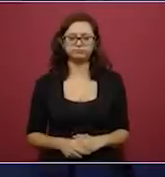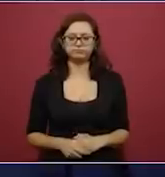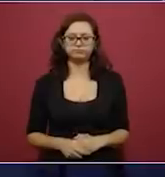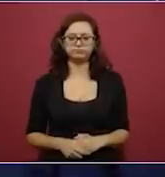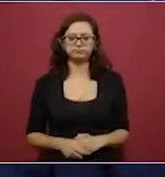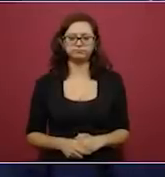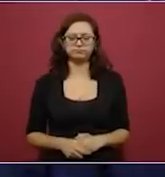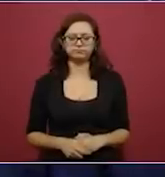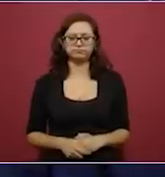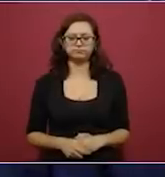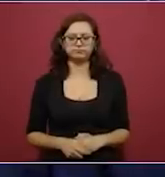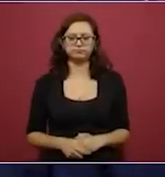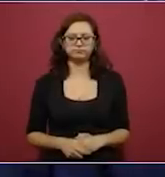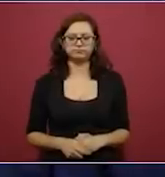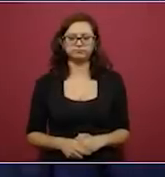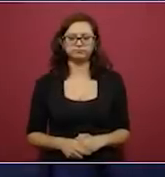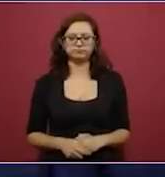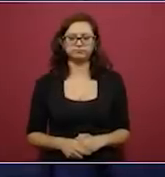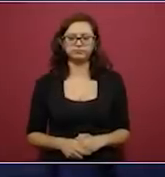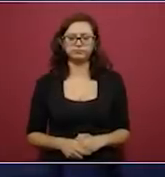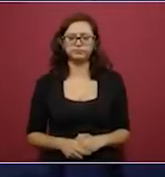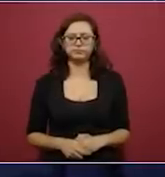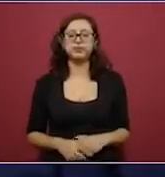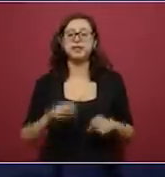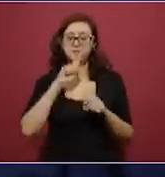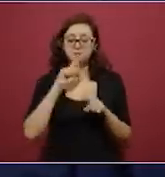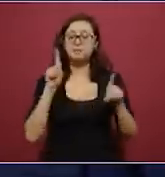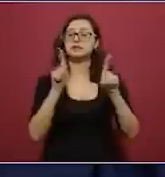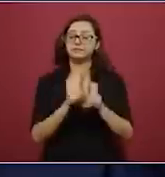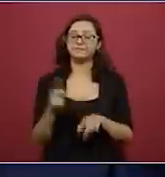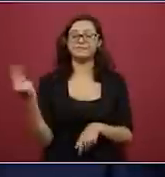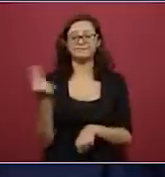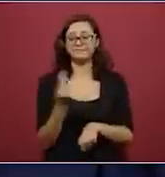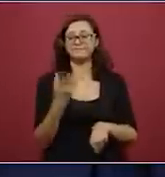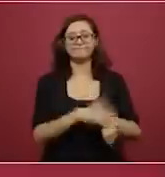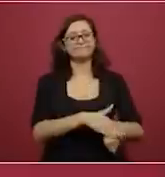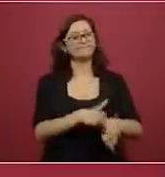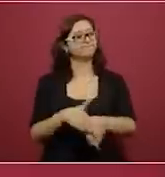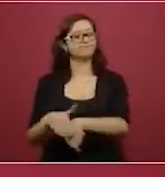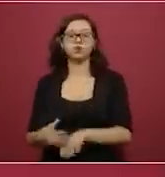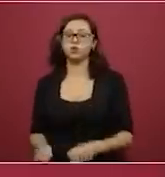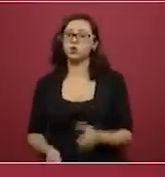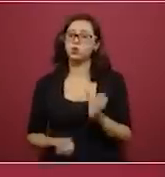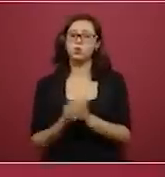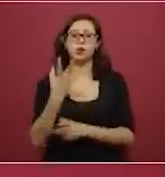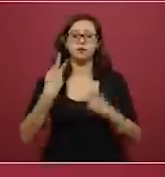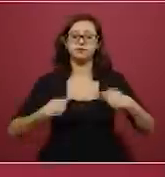va a haber necesidad de convocar a nuevos elementos